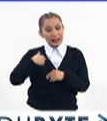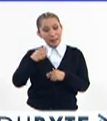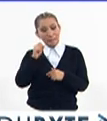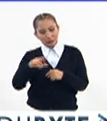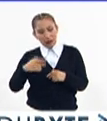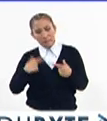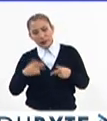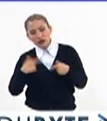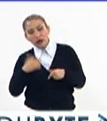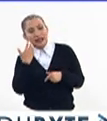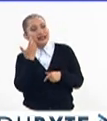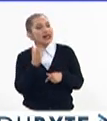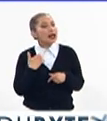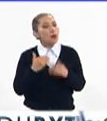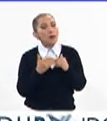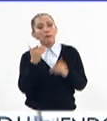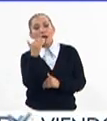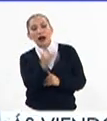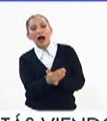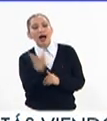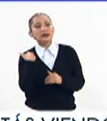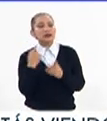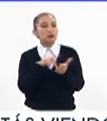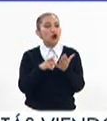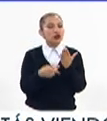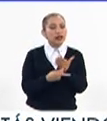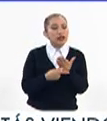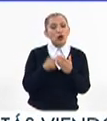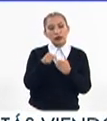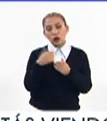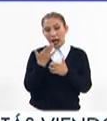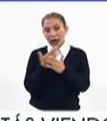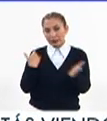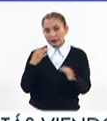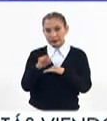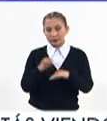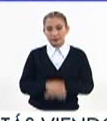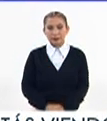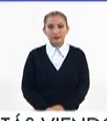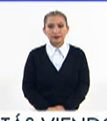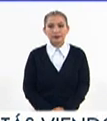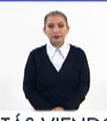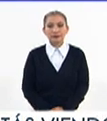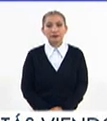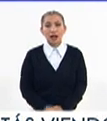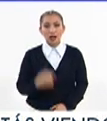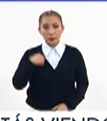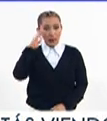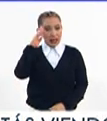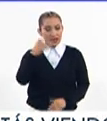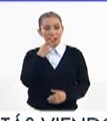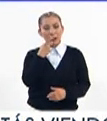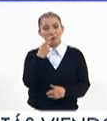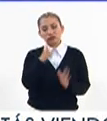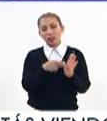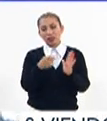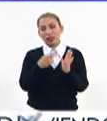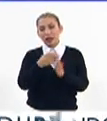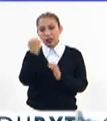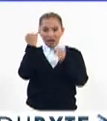de estas personas que busca dar un paso adelante en los proyectos en los que ha estado trabajando. En la maestría hablamos mucho